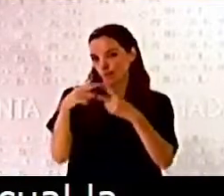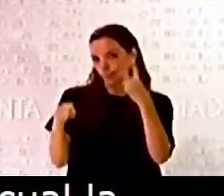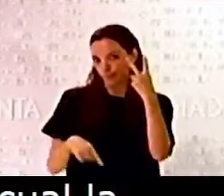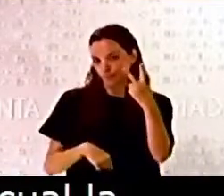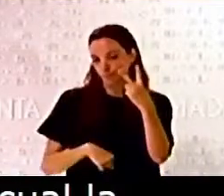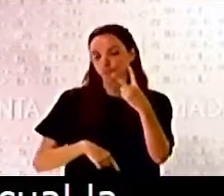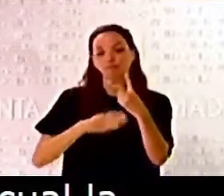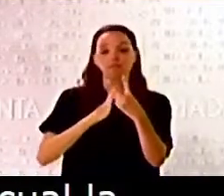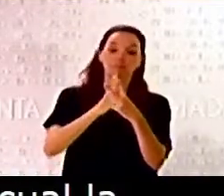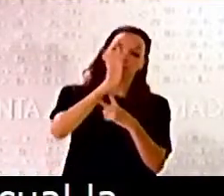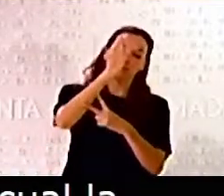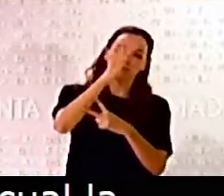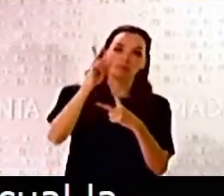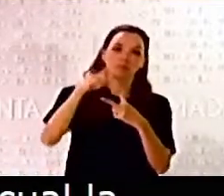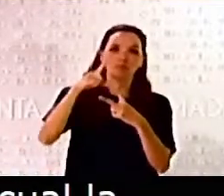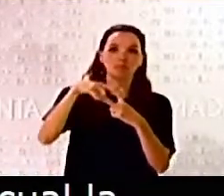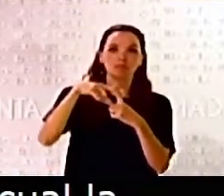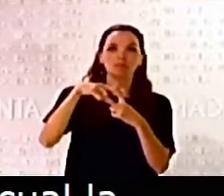Por un lado,